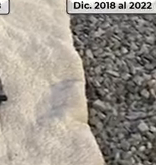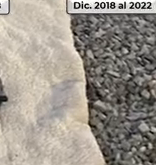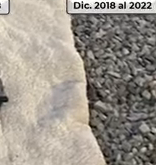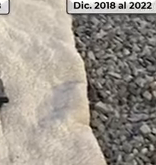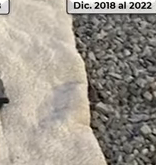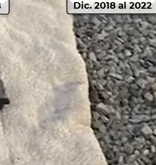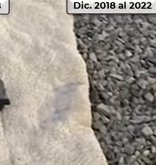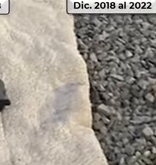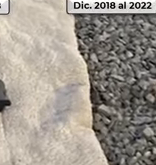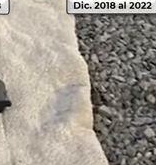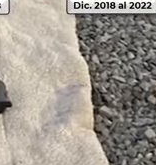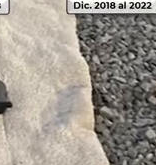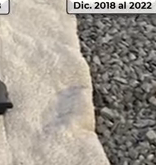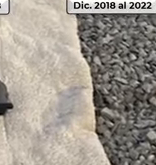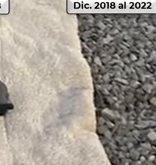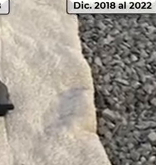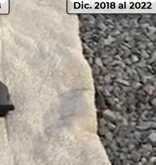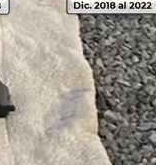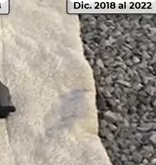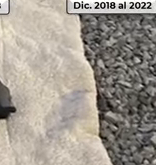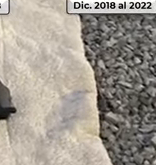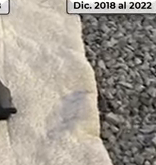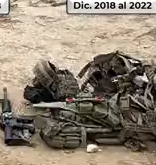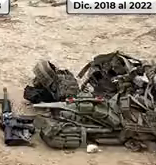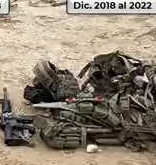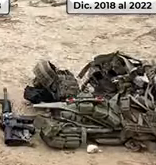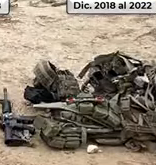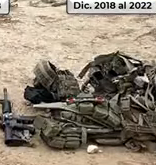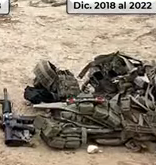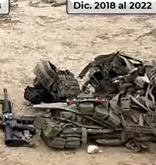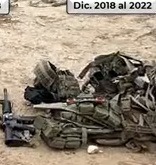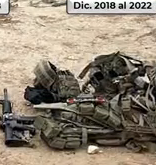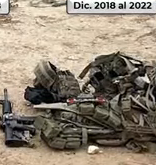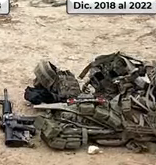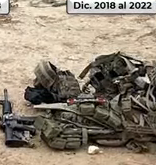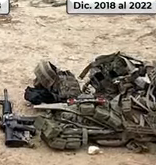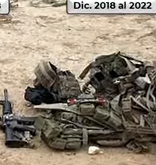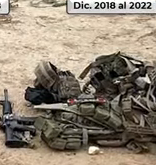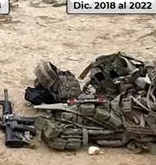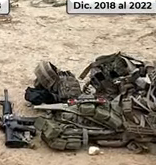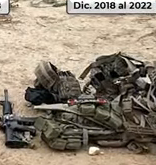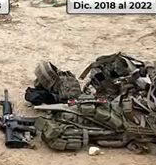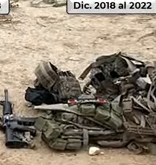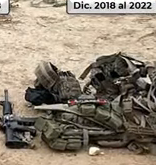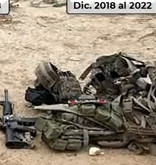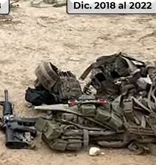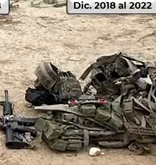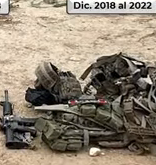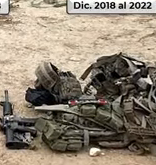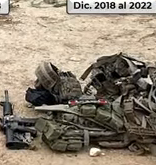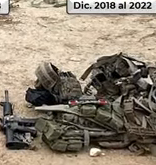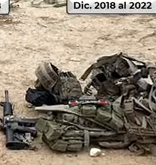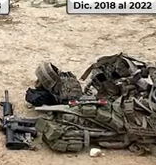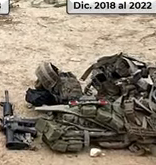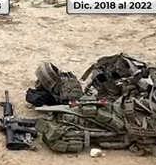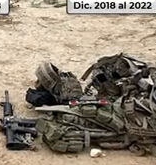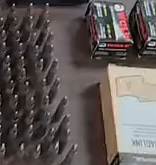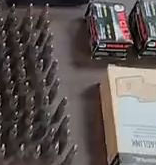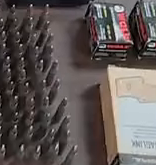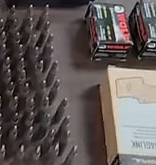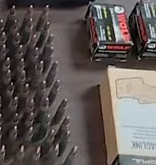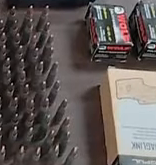de 34.842 armas aseguradas, lo que significa un incremento del